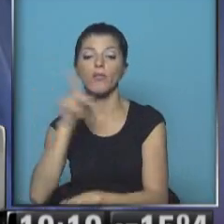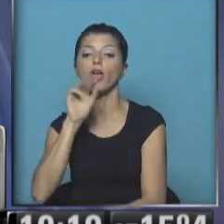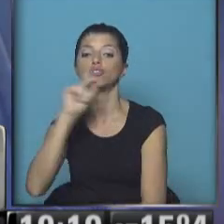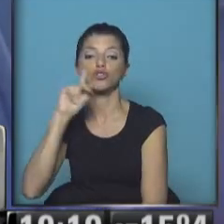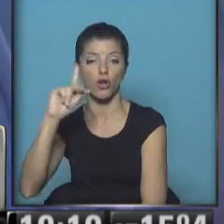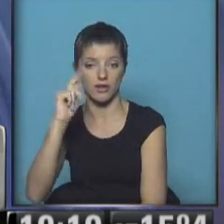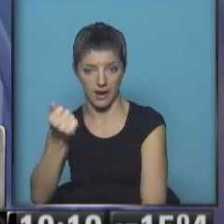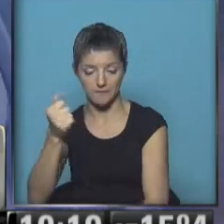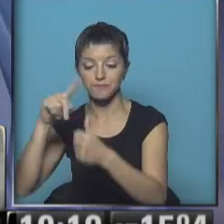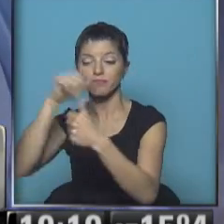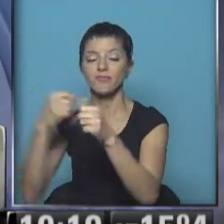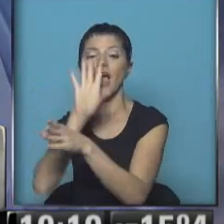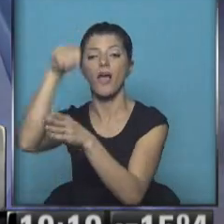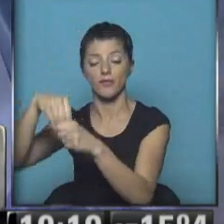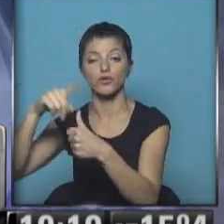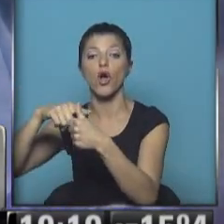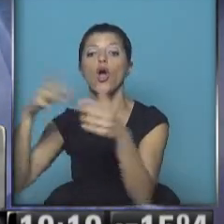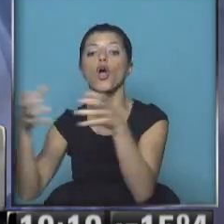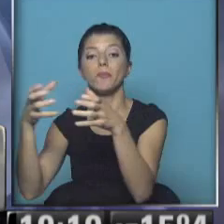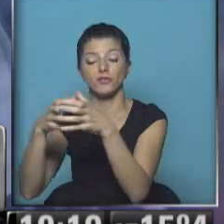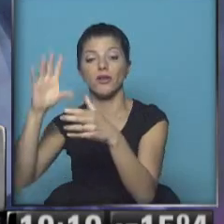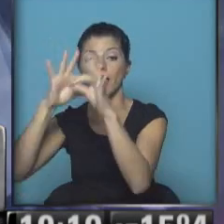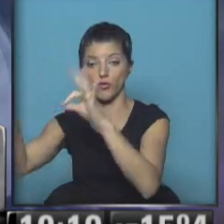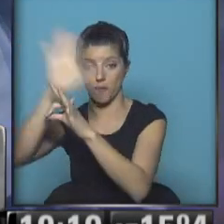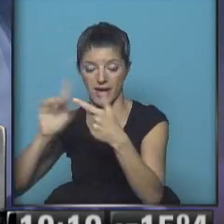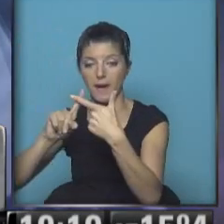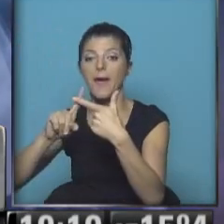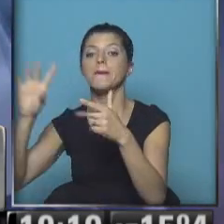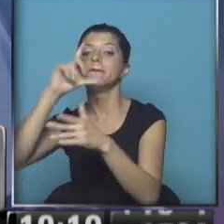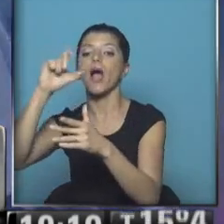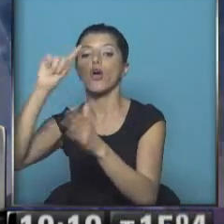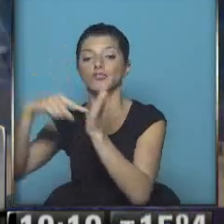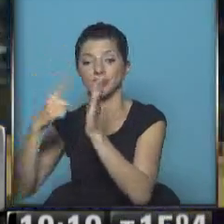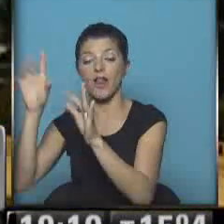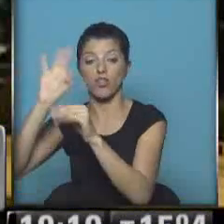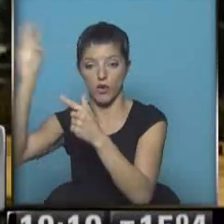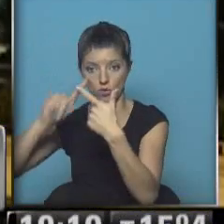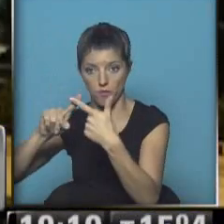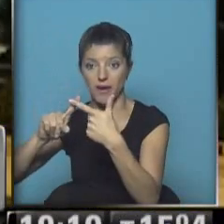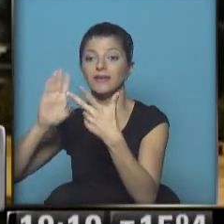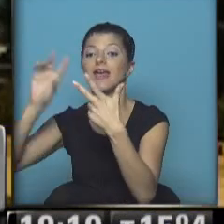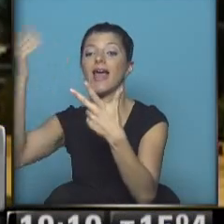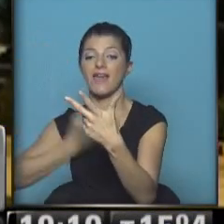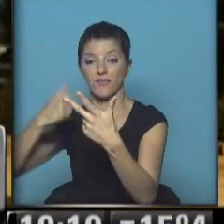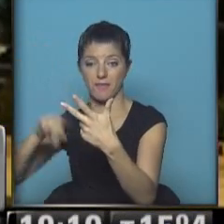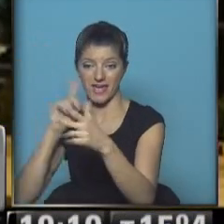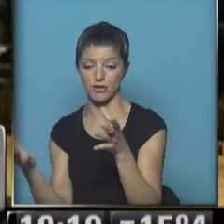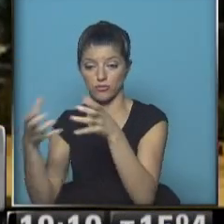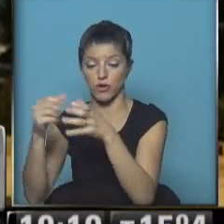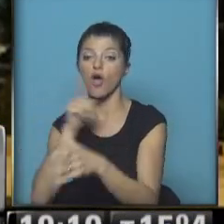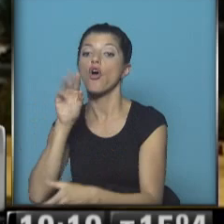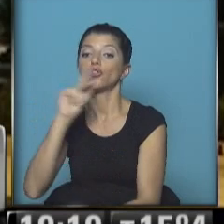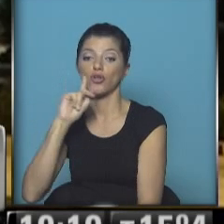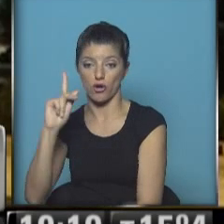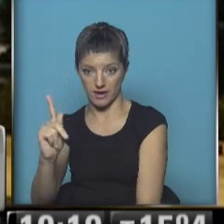Comisión Europea, el Banco Central Europeo y el Fondo Monetario Internacional a fin de llegar a un acuerdo que continúe garantizando la financiación